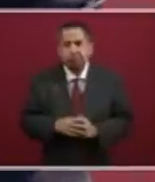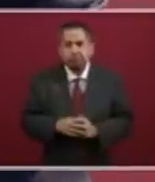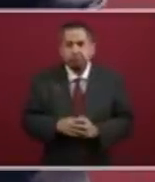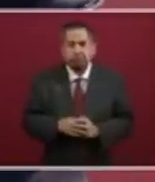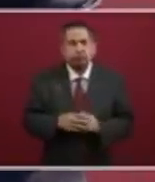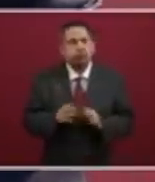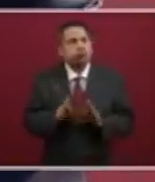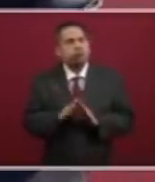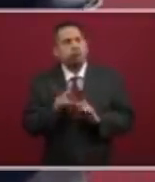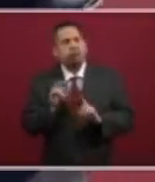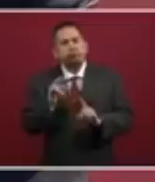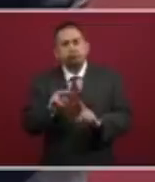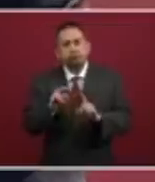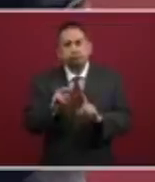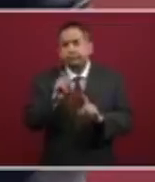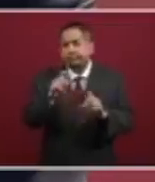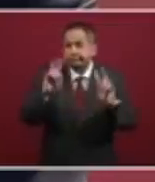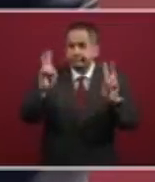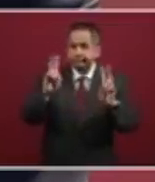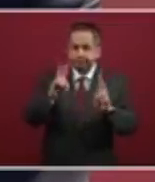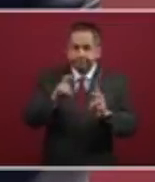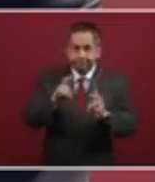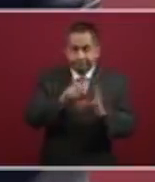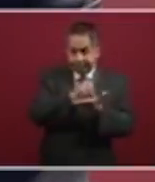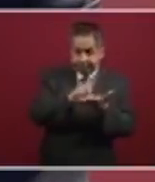verlo como un asunto de salud.